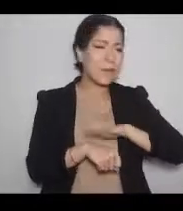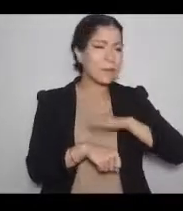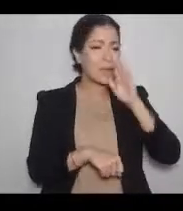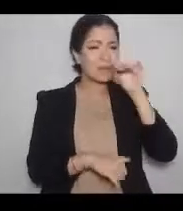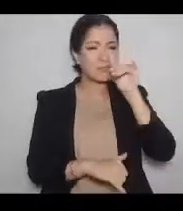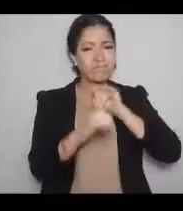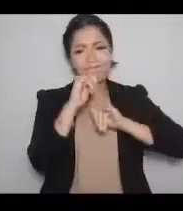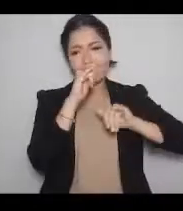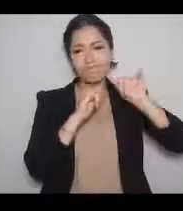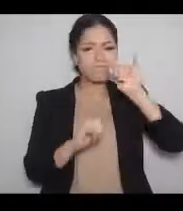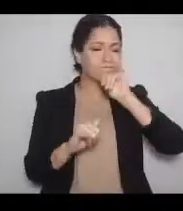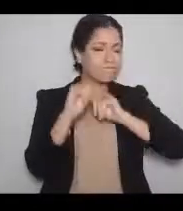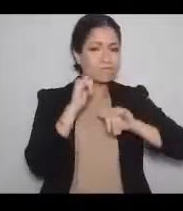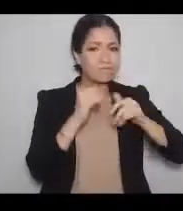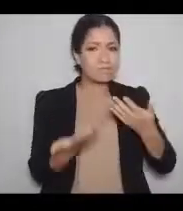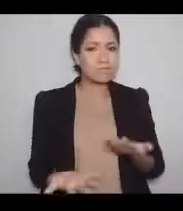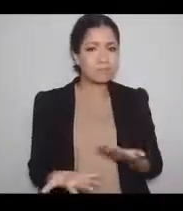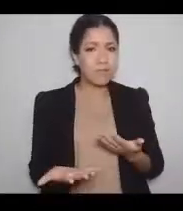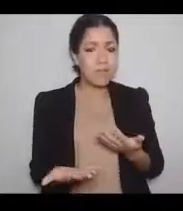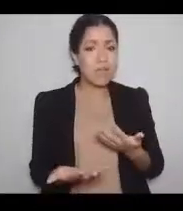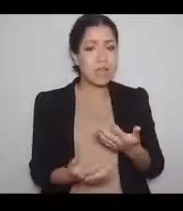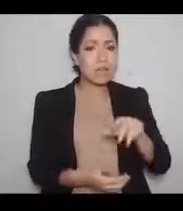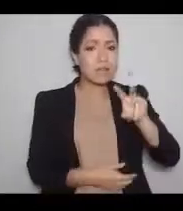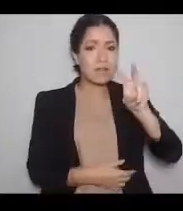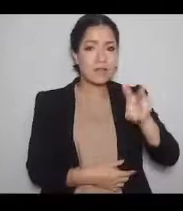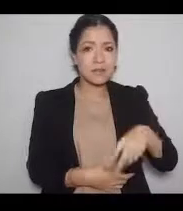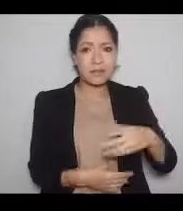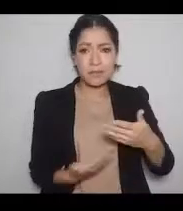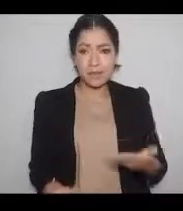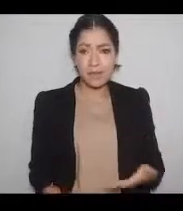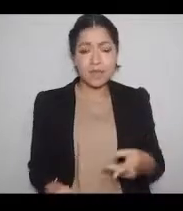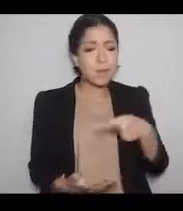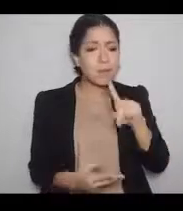que se mitiga con alcohol.